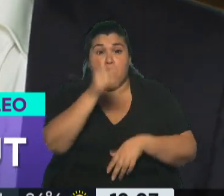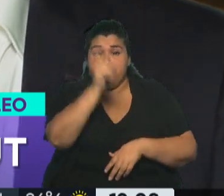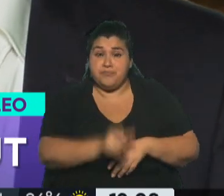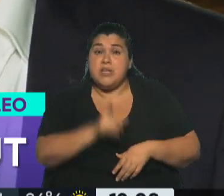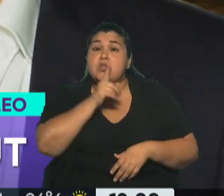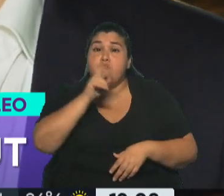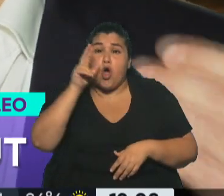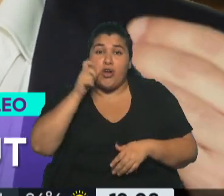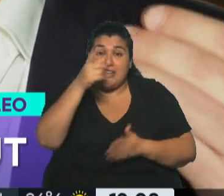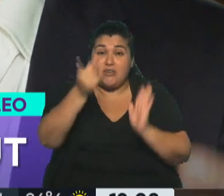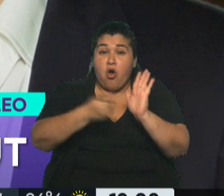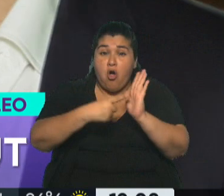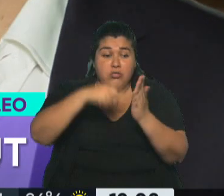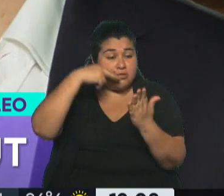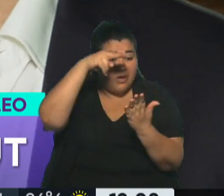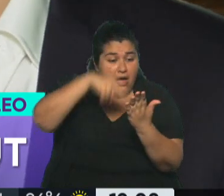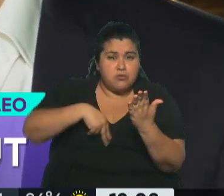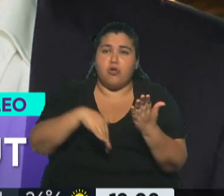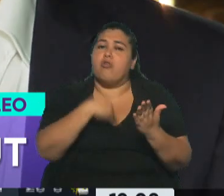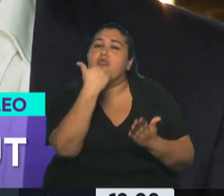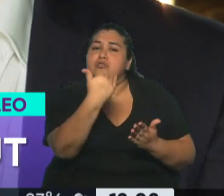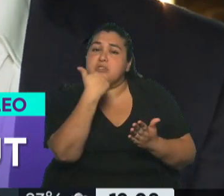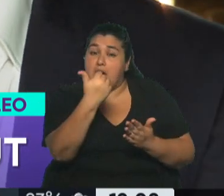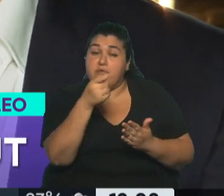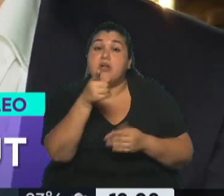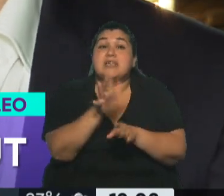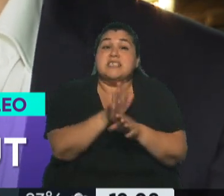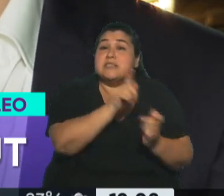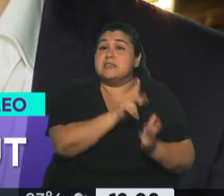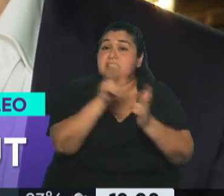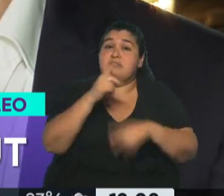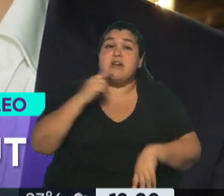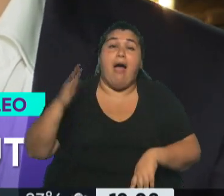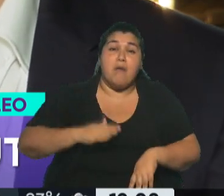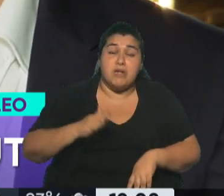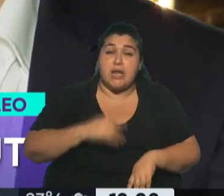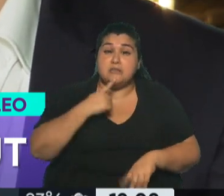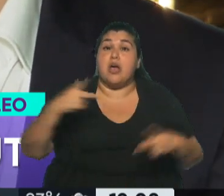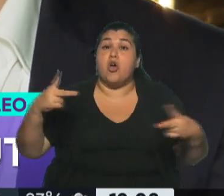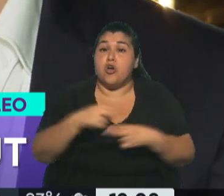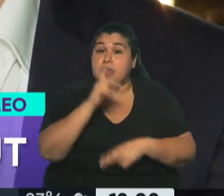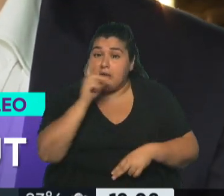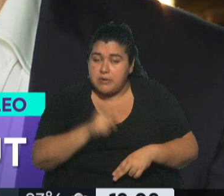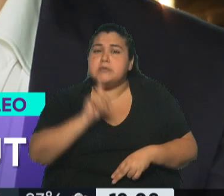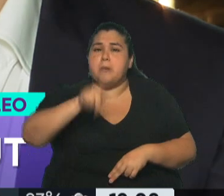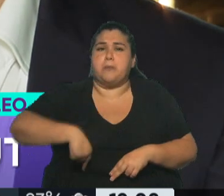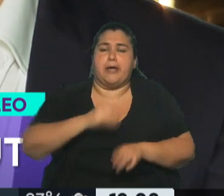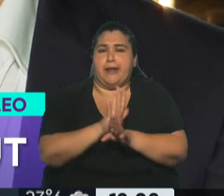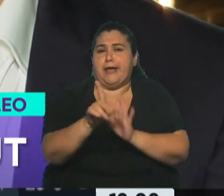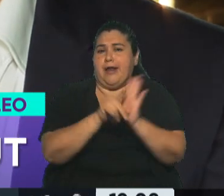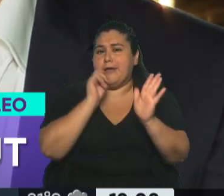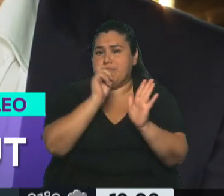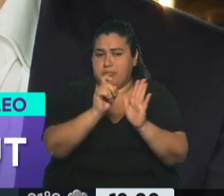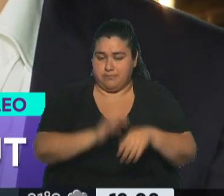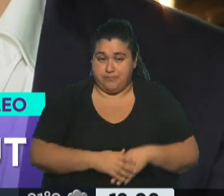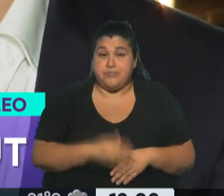sabe leer un contrato y le advirtió que amenazar con cortar el petróleo el gas es un delito Guillermo